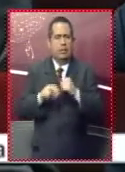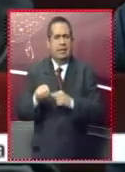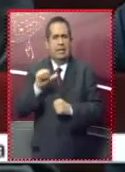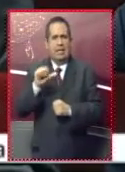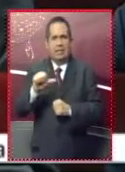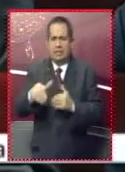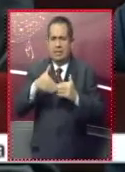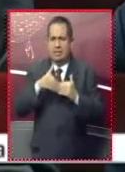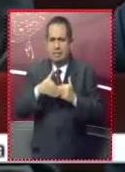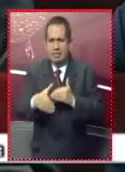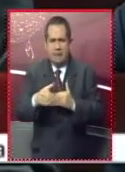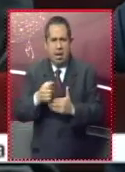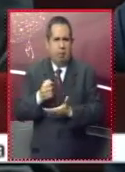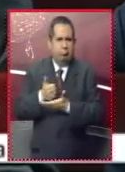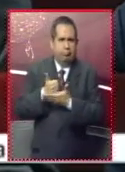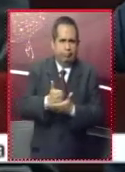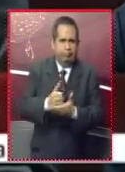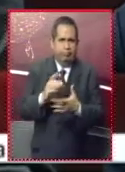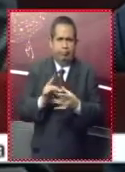enfrentar el presupuesto